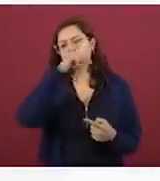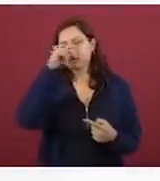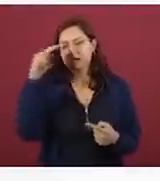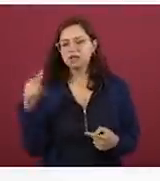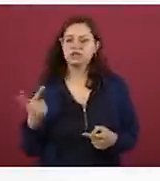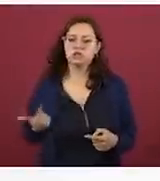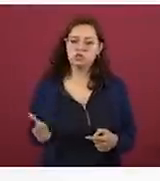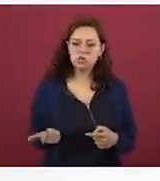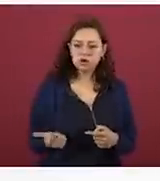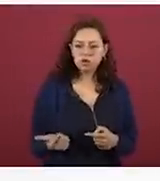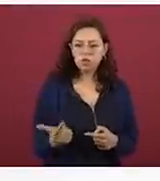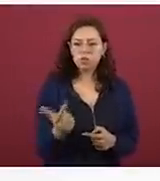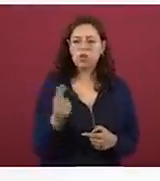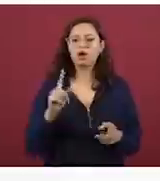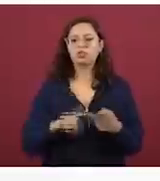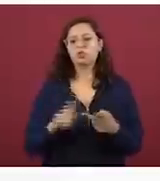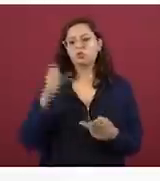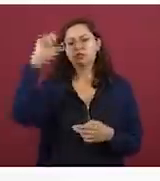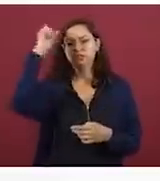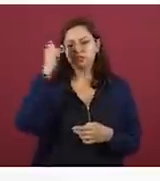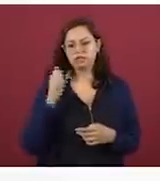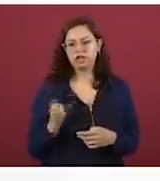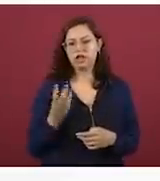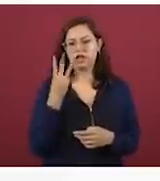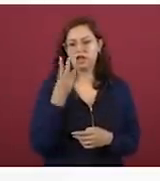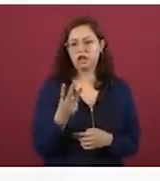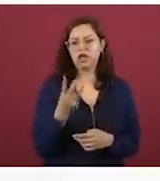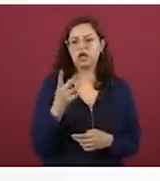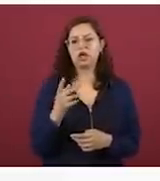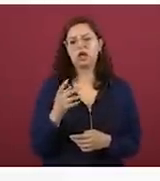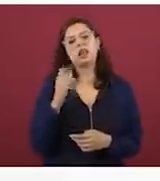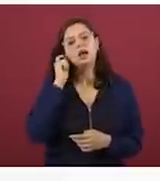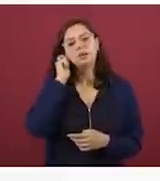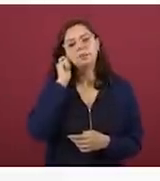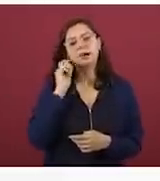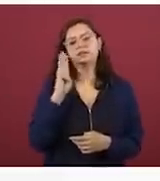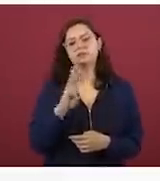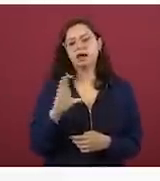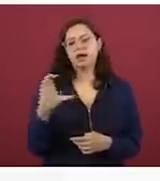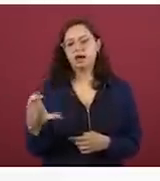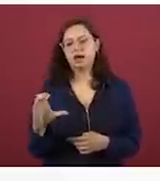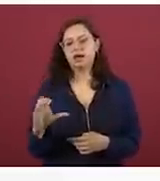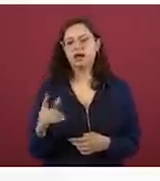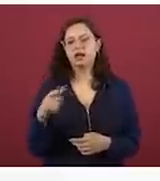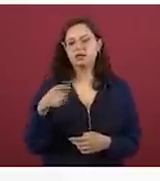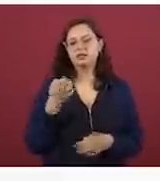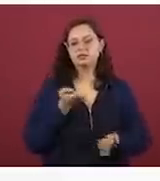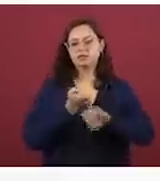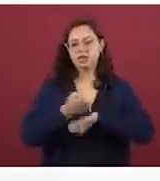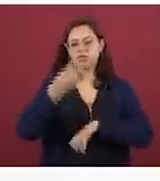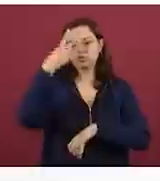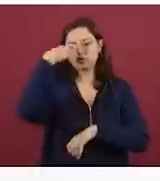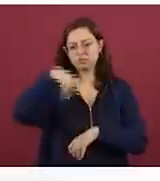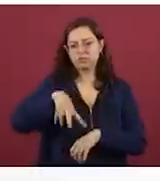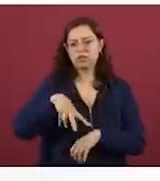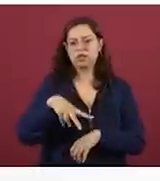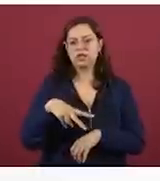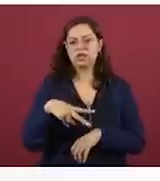en Ahome, Sinaloa, La Paz, Baja California, Ocoyoacac, México, Estado de México, La